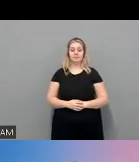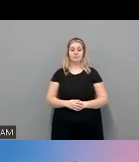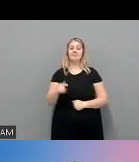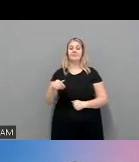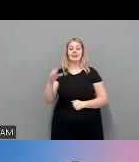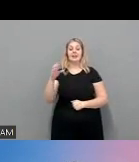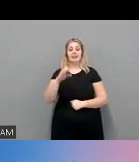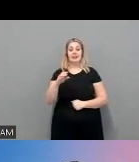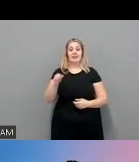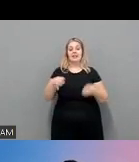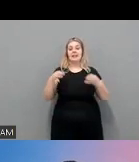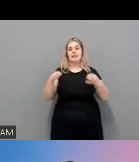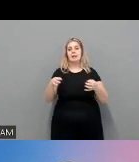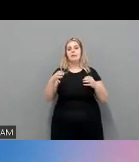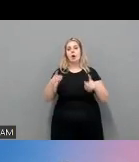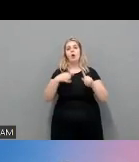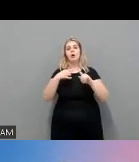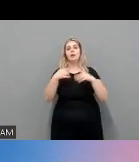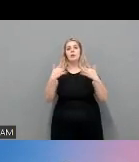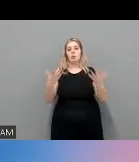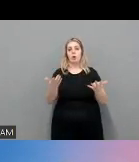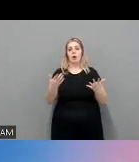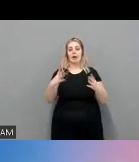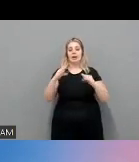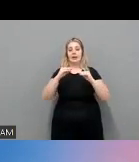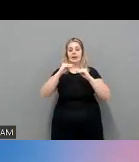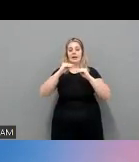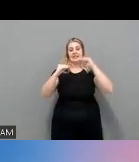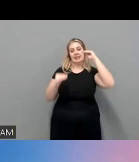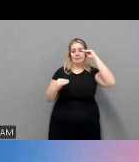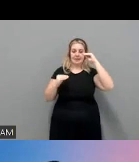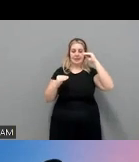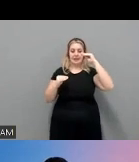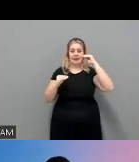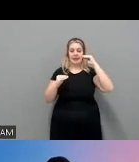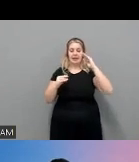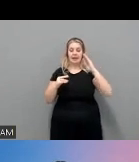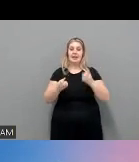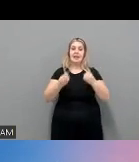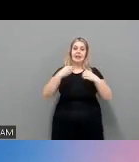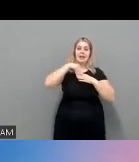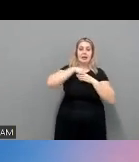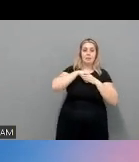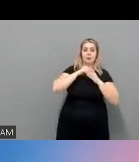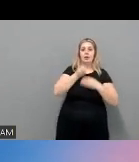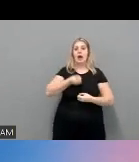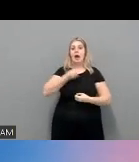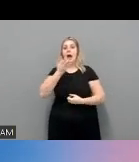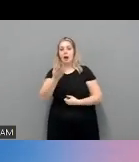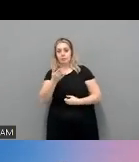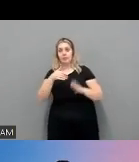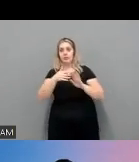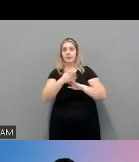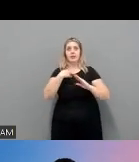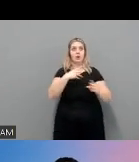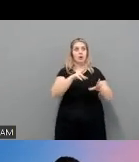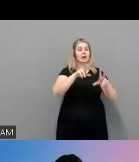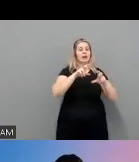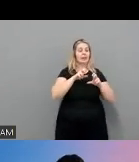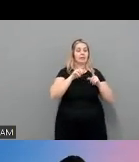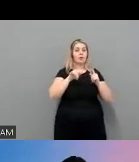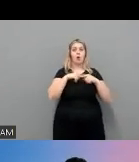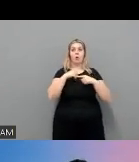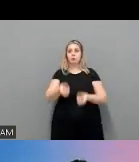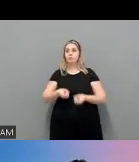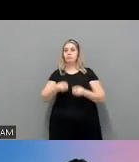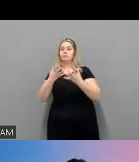disciplina siempre busca reducir la asimetría entre el input y el output, es decir, entre lo que recibimos y lo que somos capaces